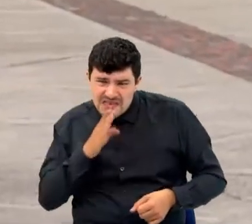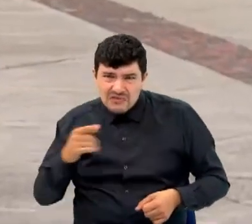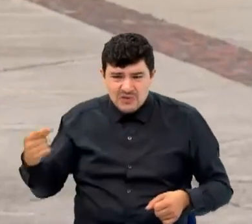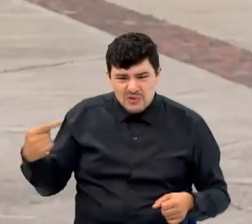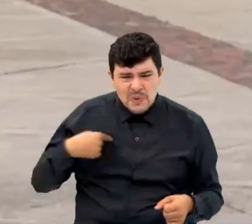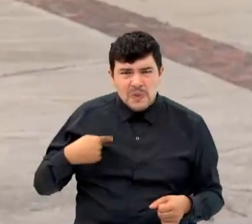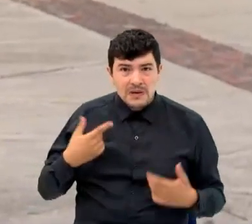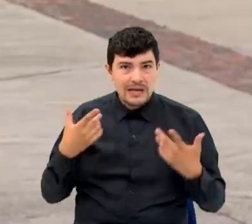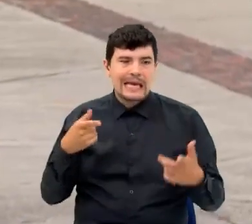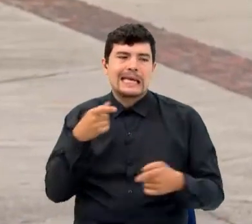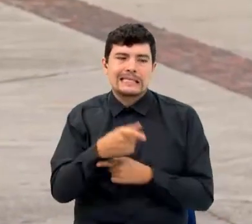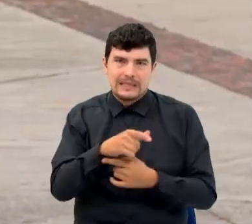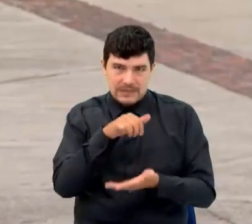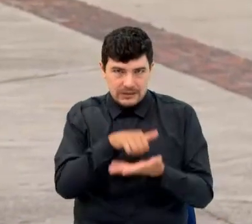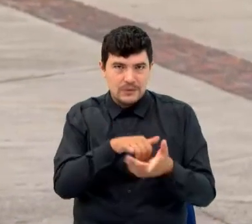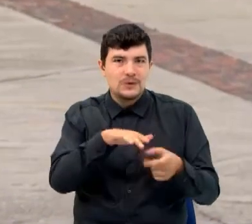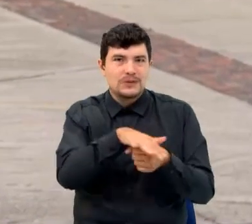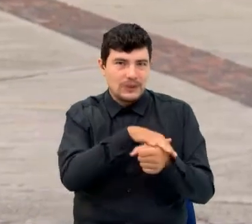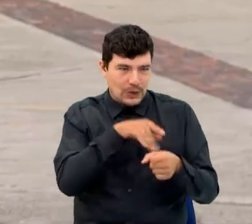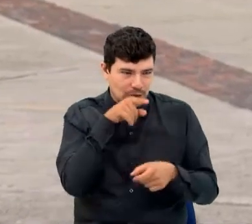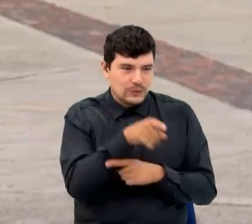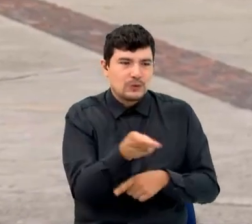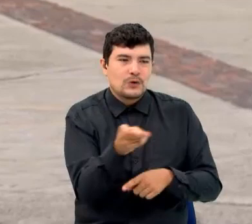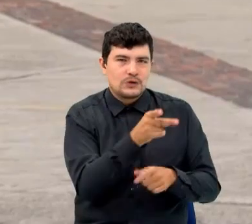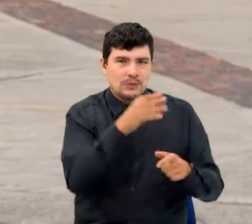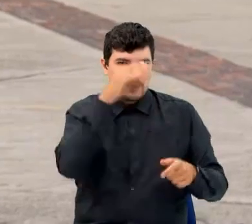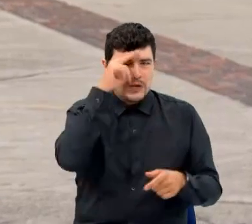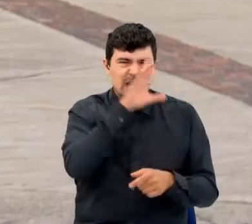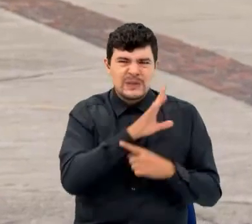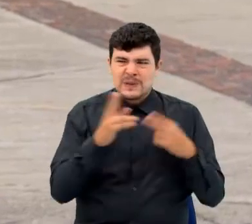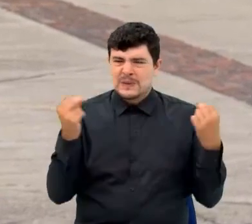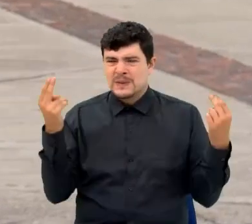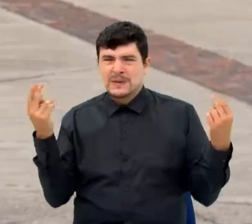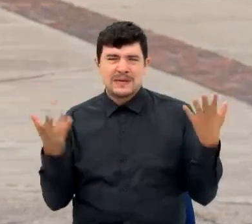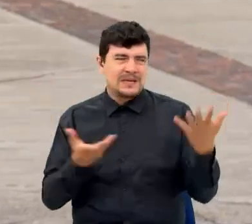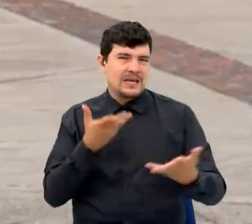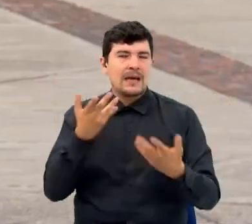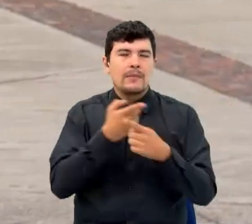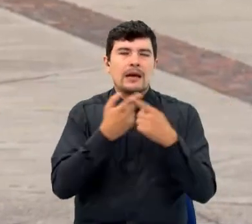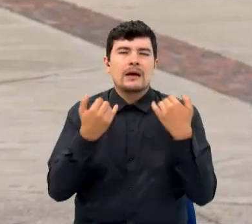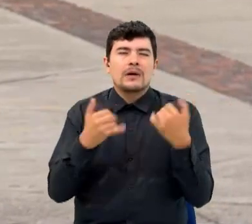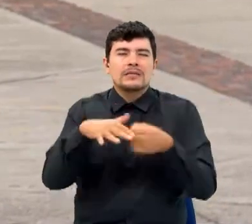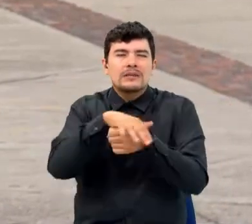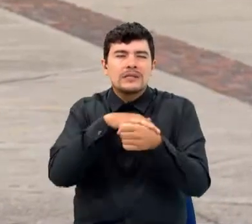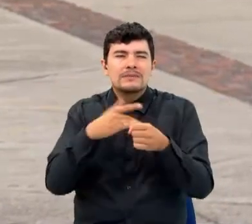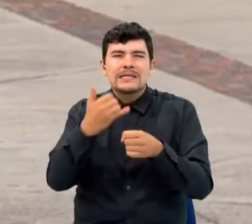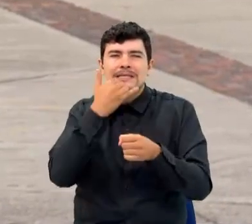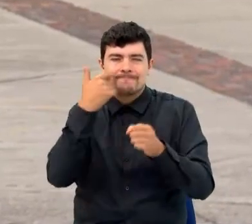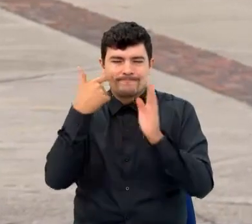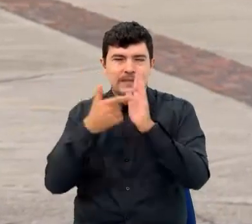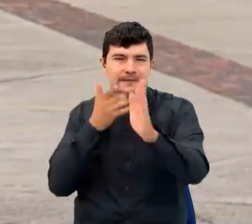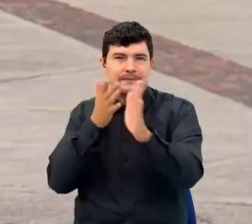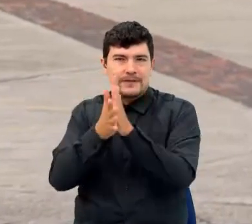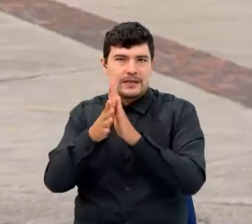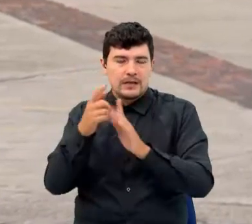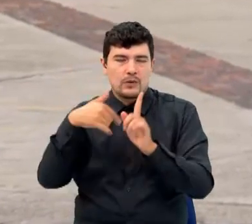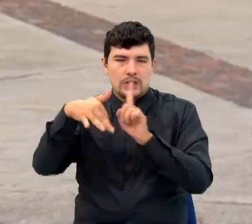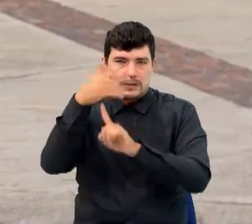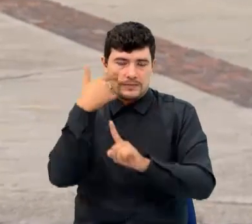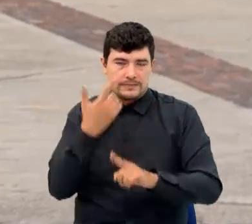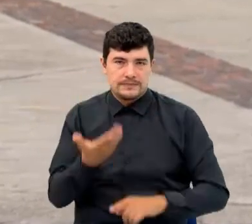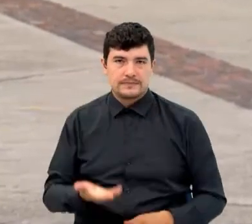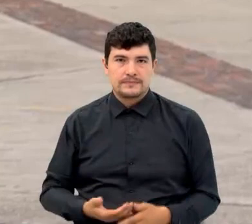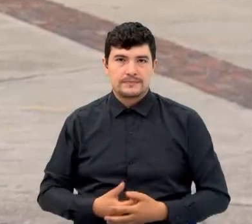las autoridades ya han tomado algunas determinaciones, pero ¿en qué contexto se presentó y qué más dicen las autoridades? Se los presentamos a través del siguiente